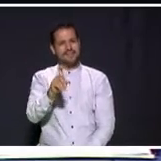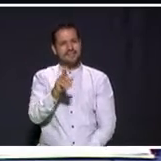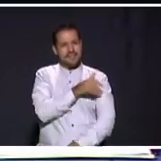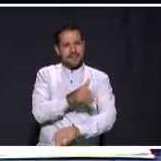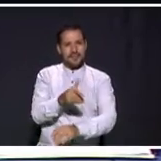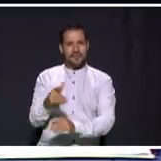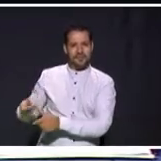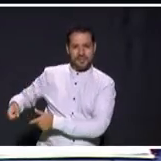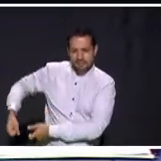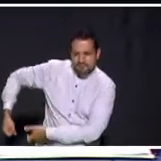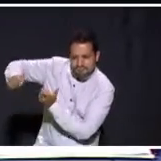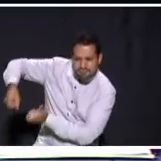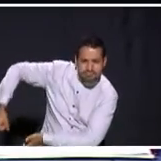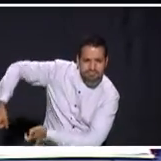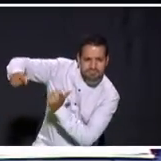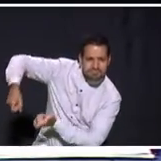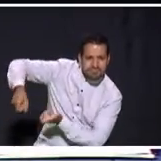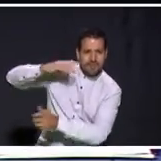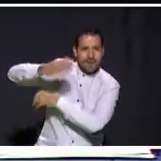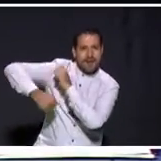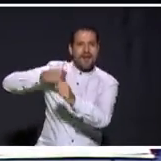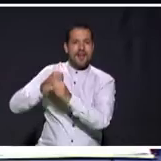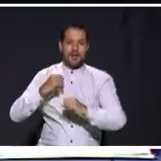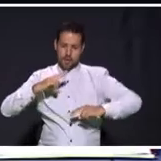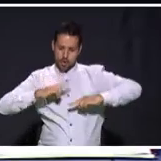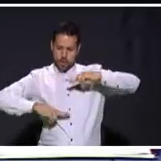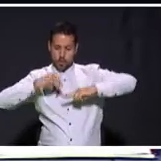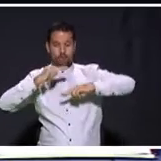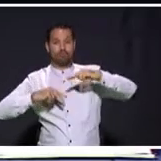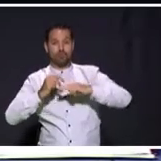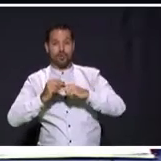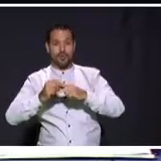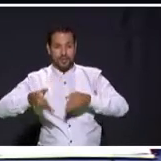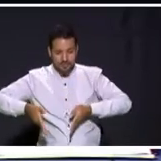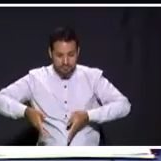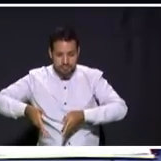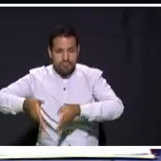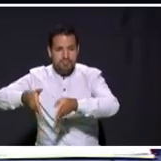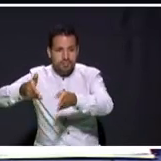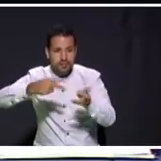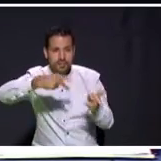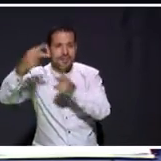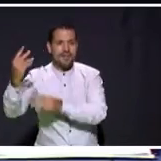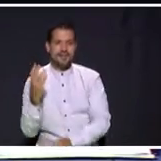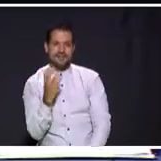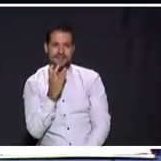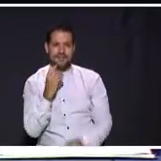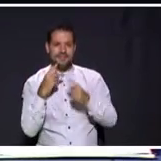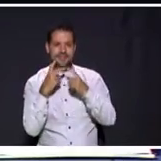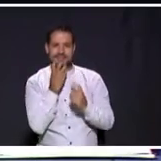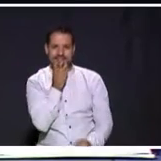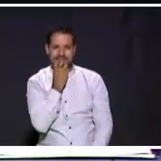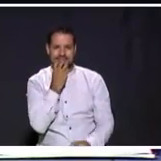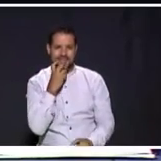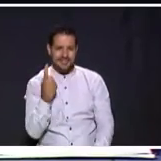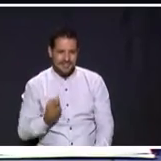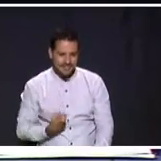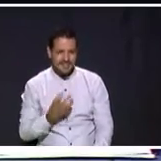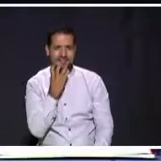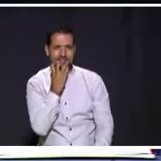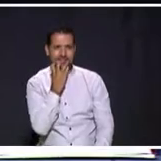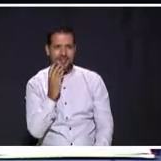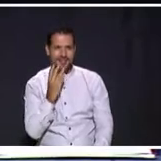año tercero vamos a construir una vida competitiva entre san pedro norte antioqueño con medellín y que conecte con el